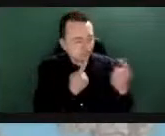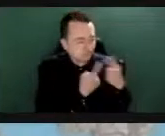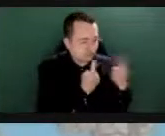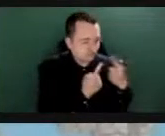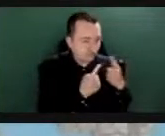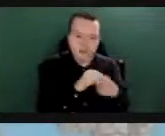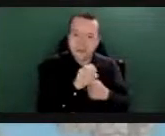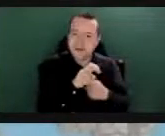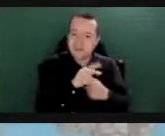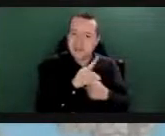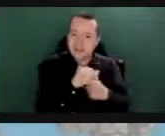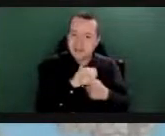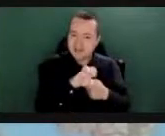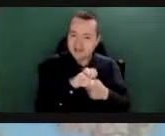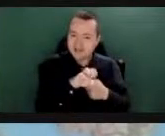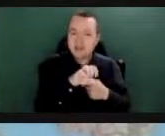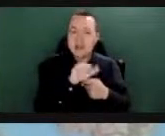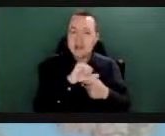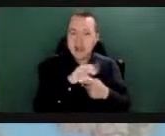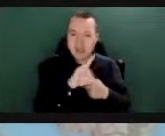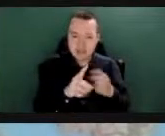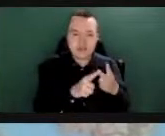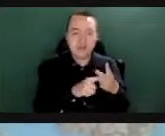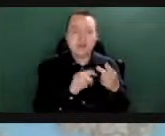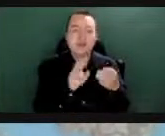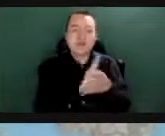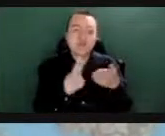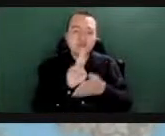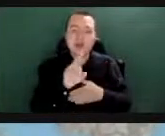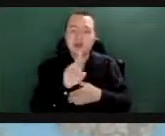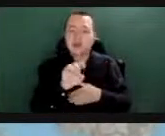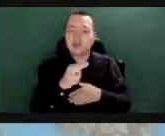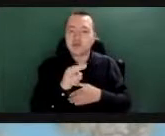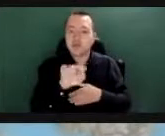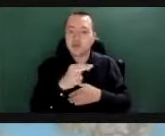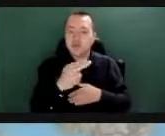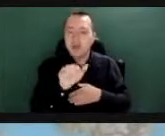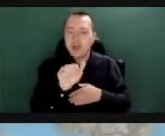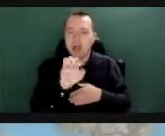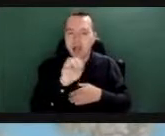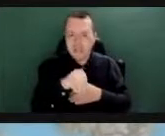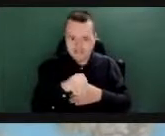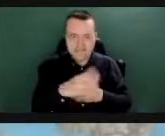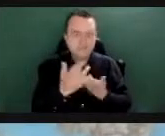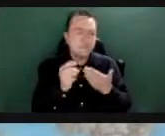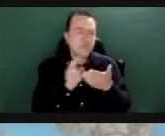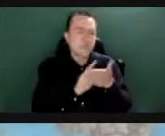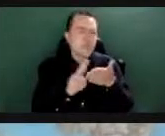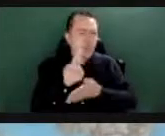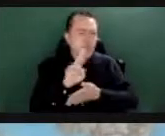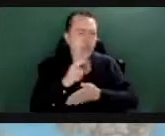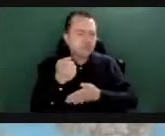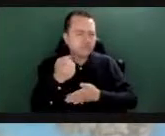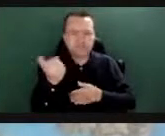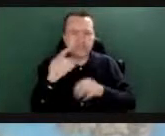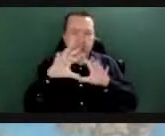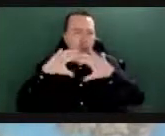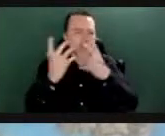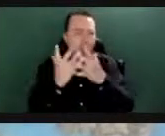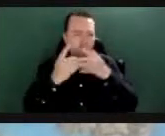Cochrane, pero también con la Universidad de Durham y varias otras universidades del mundo, condujeron